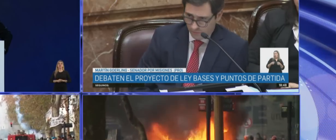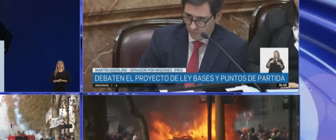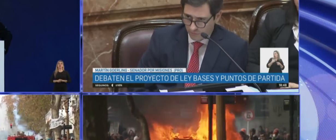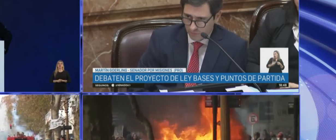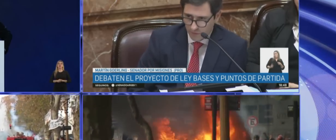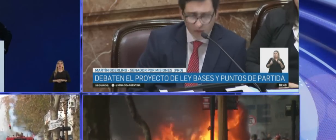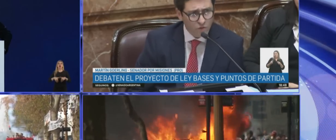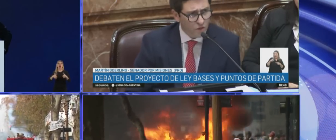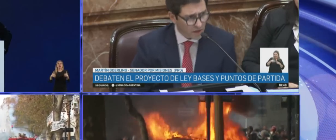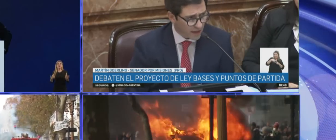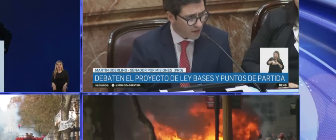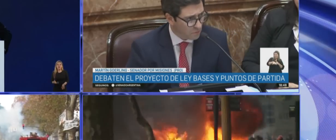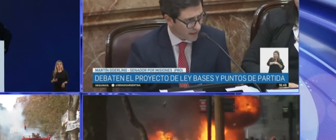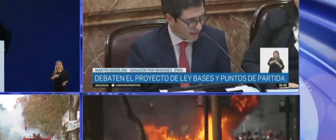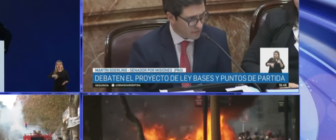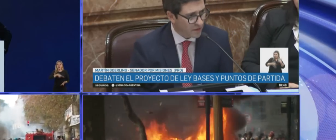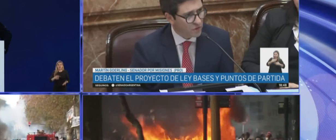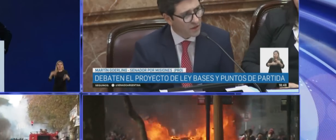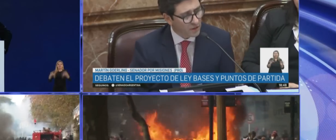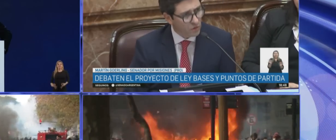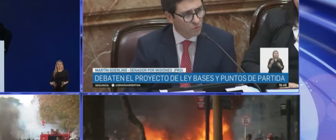Teníamos la convicción y estábamos logrando